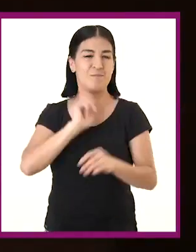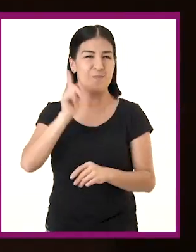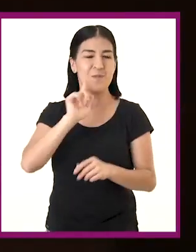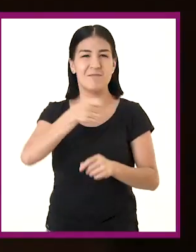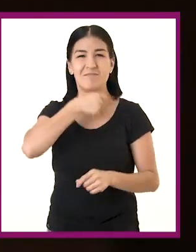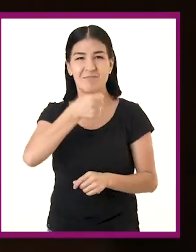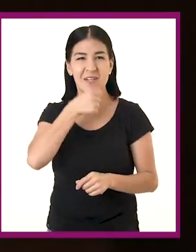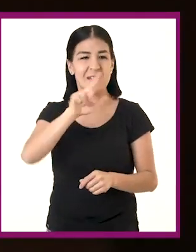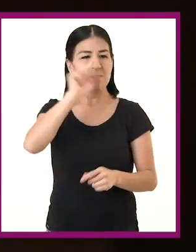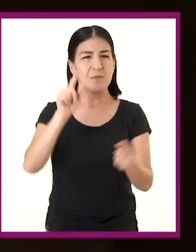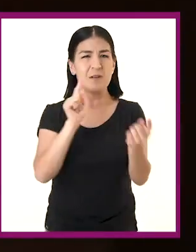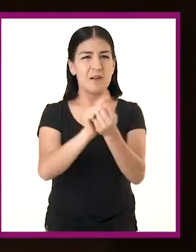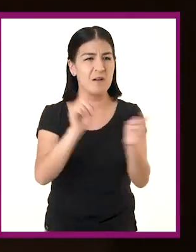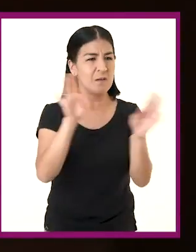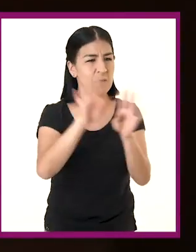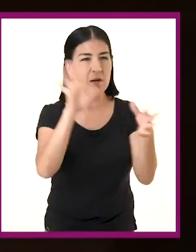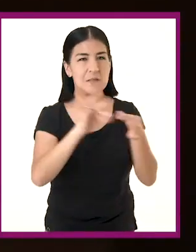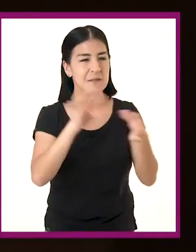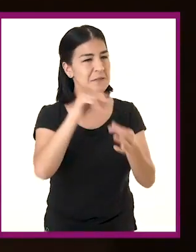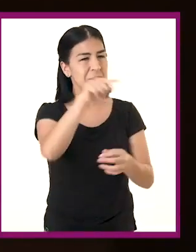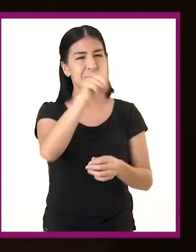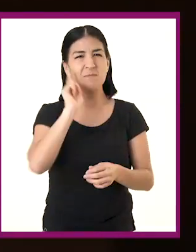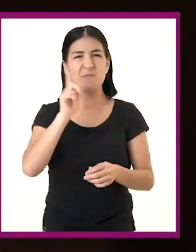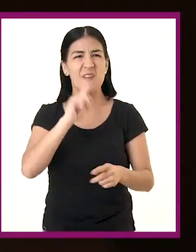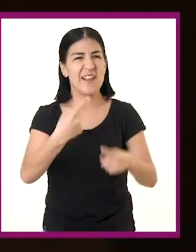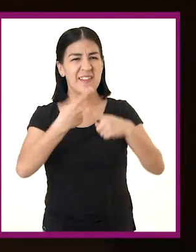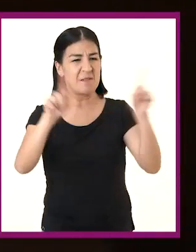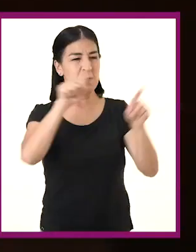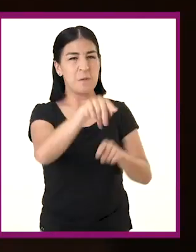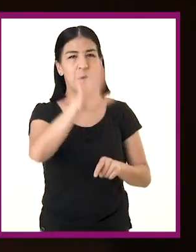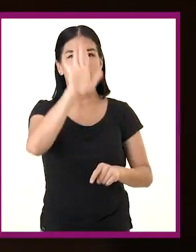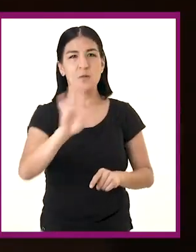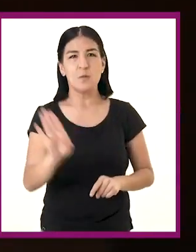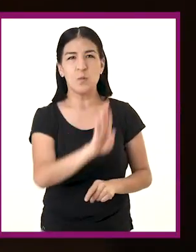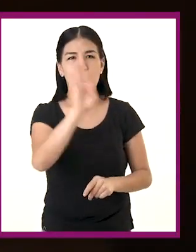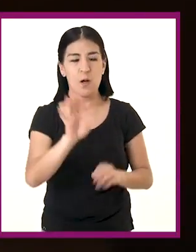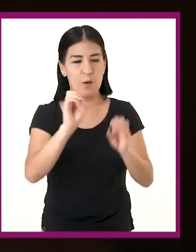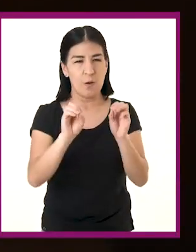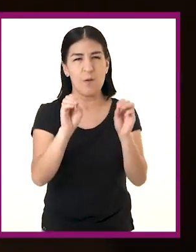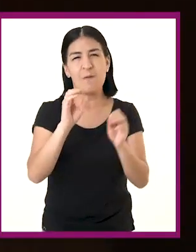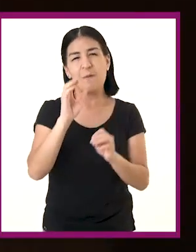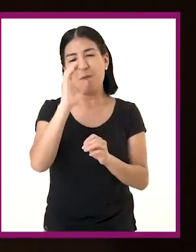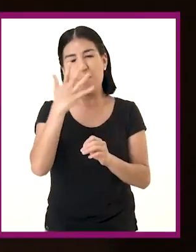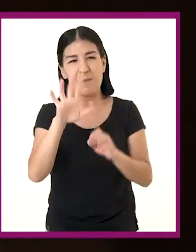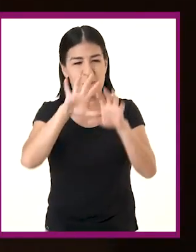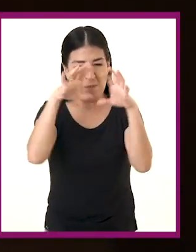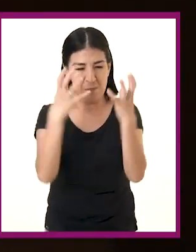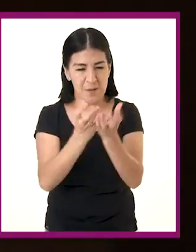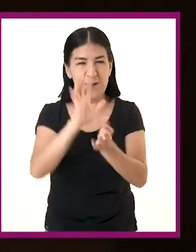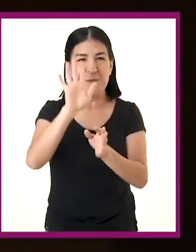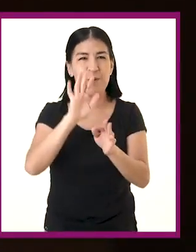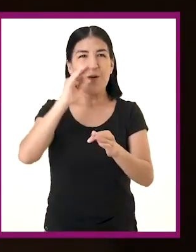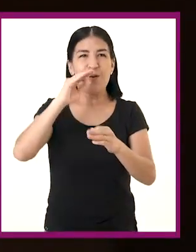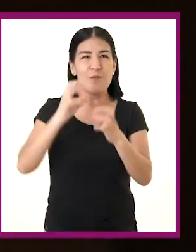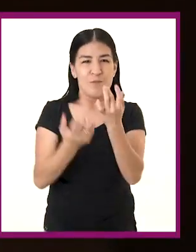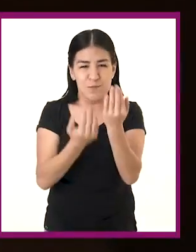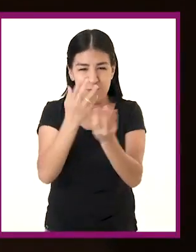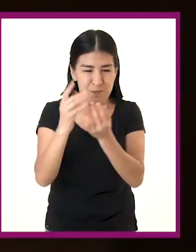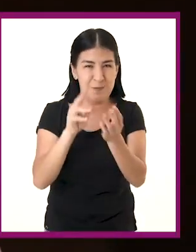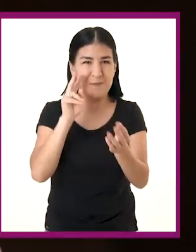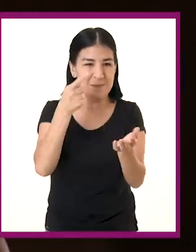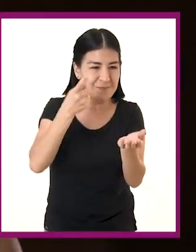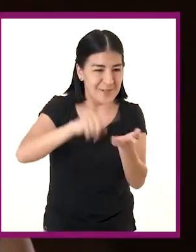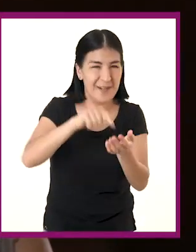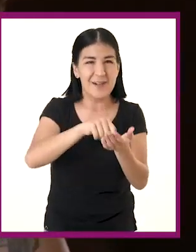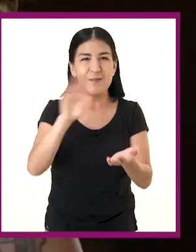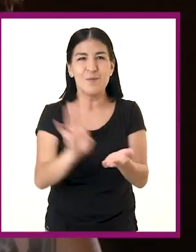de su cámara, no le quedó la menor duda de que era una mujer diferente, una bruja o una bolita de fuego, como las llaman en la región. Así comenzó su